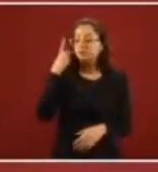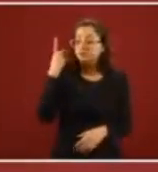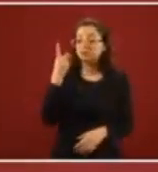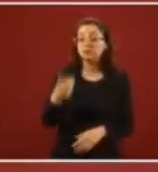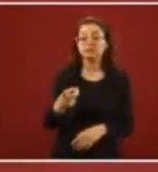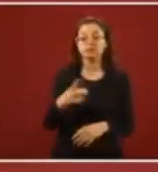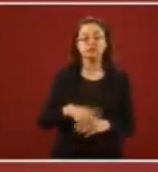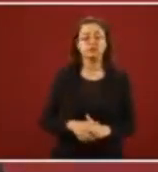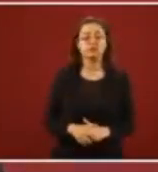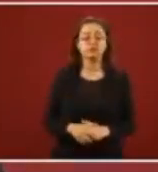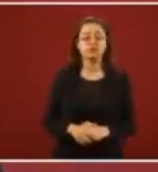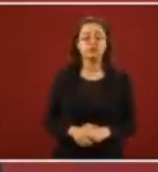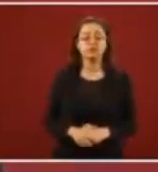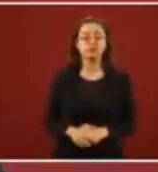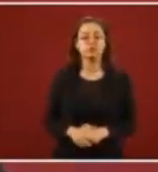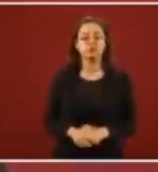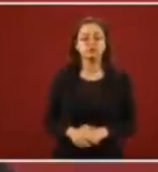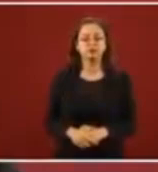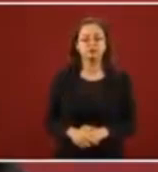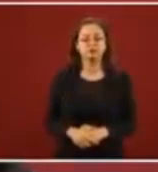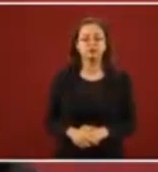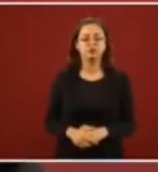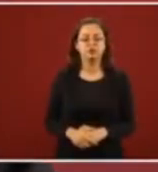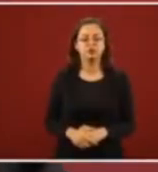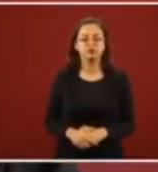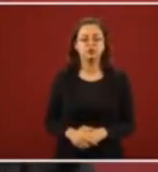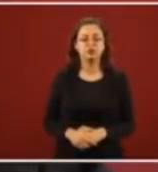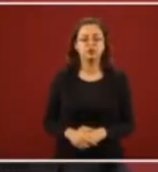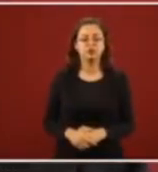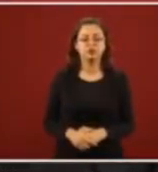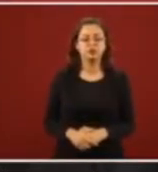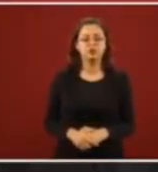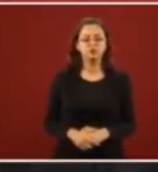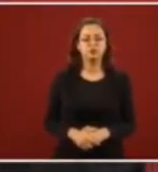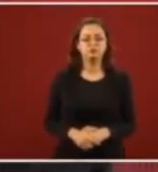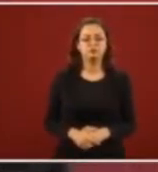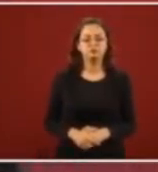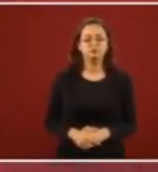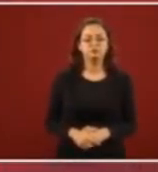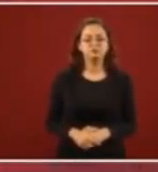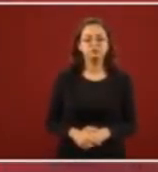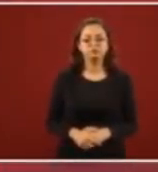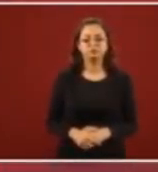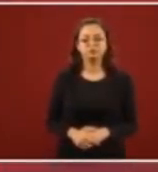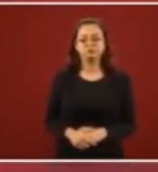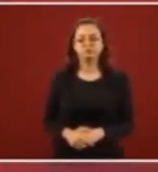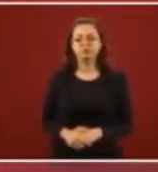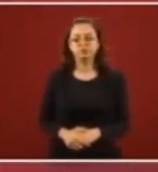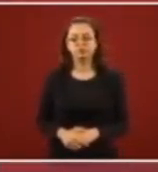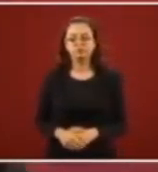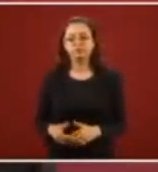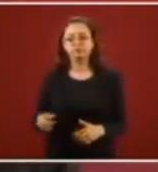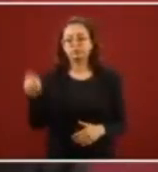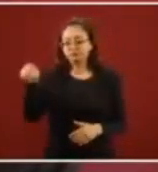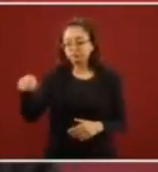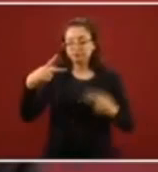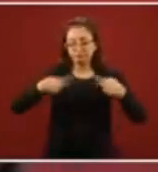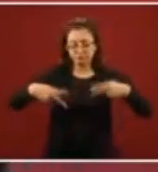el que argumente que tiene que hacer